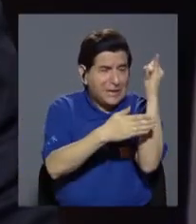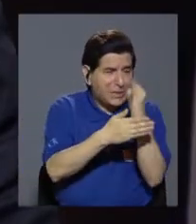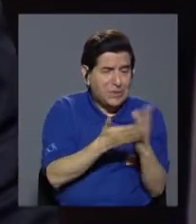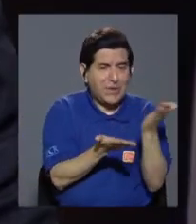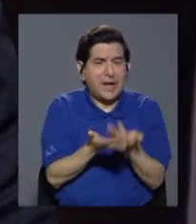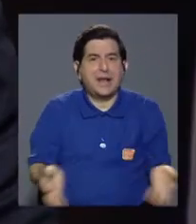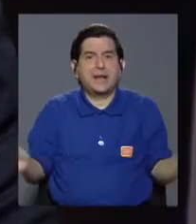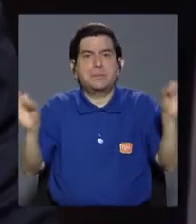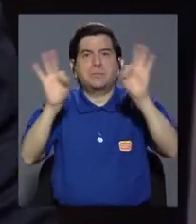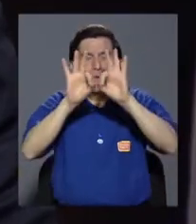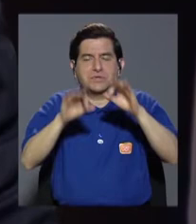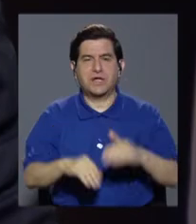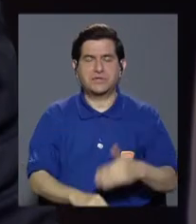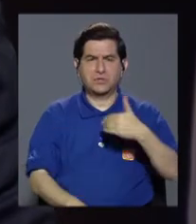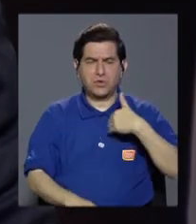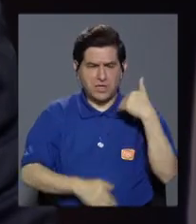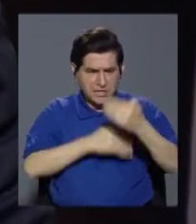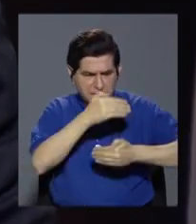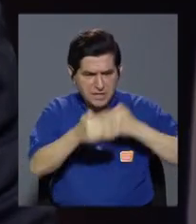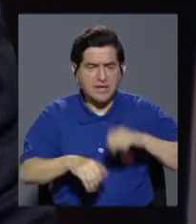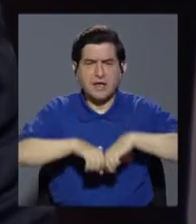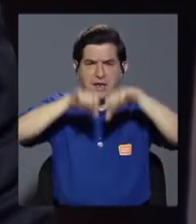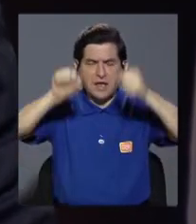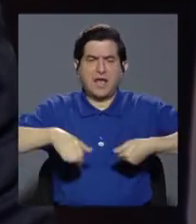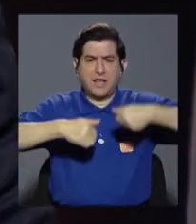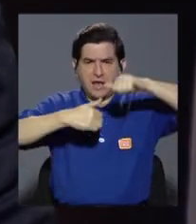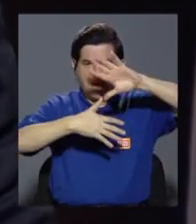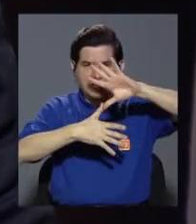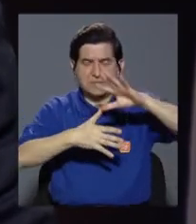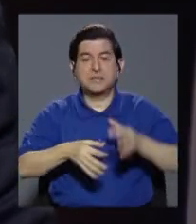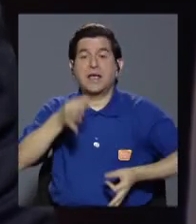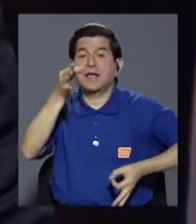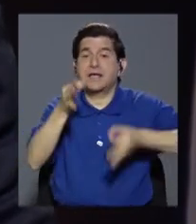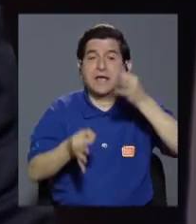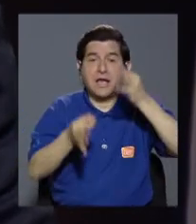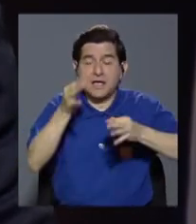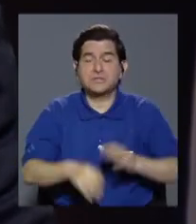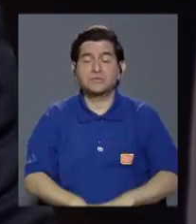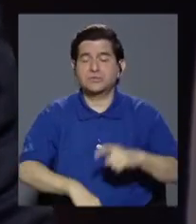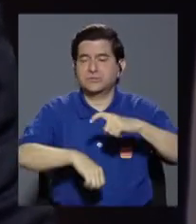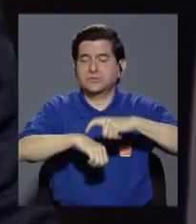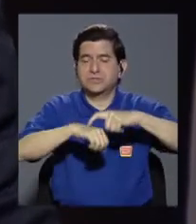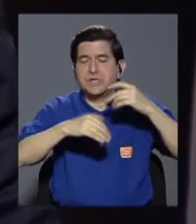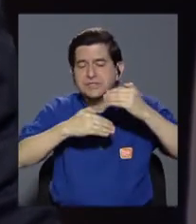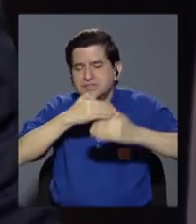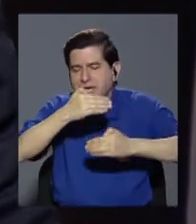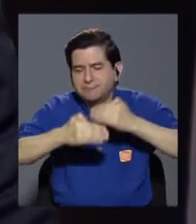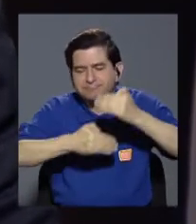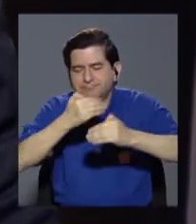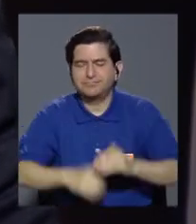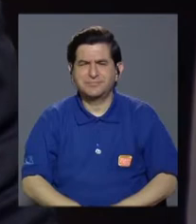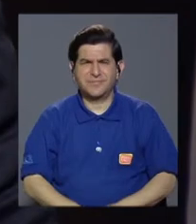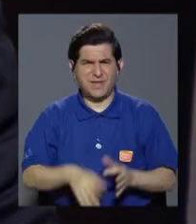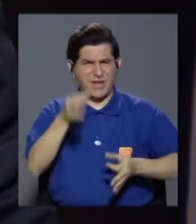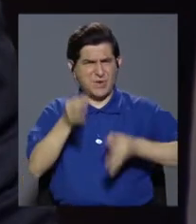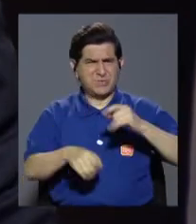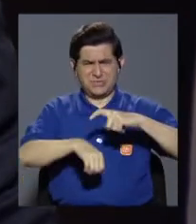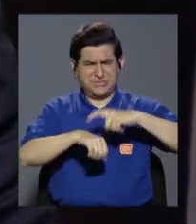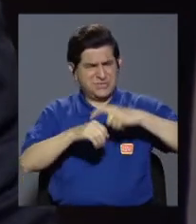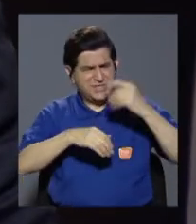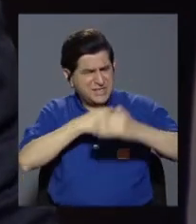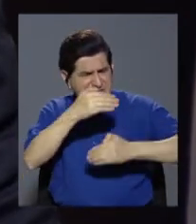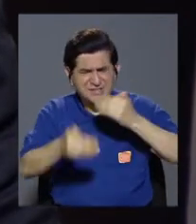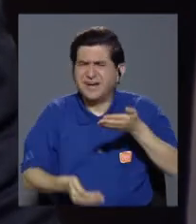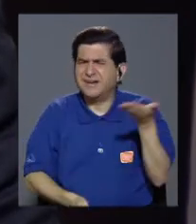de algo que es importante que haya cogido camino en el sistema interamericano que es la justicia transicional eso es la justicia transicional hace